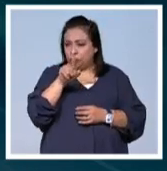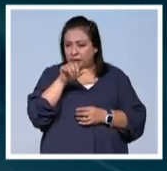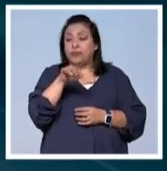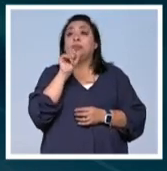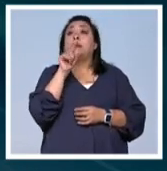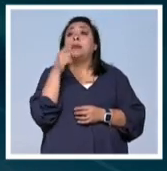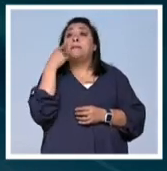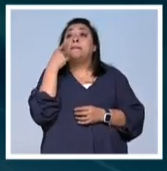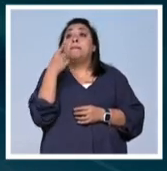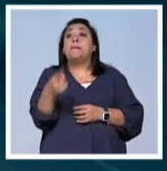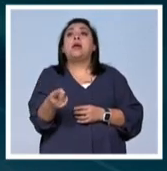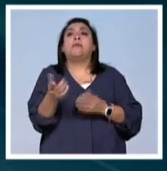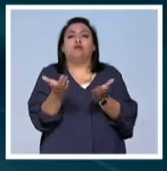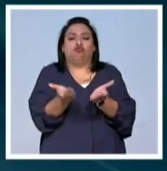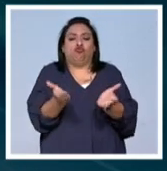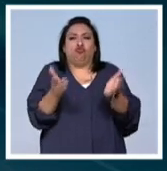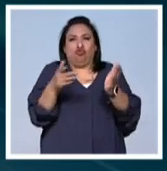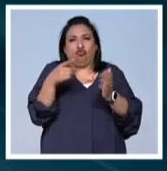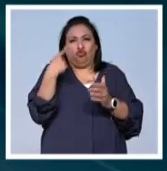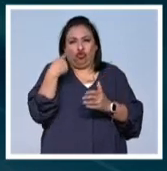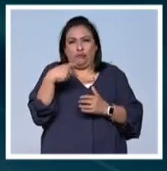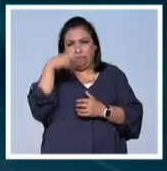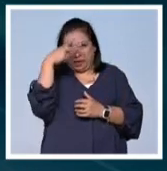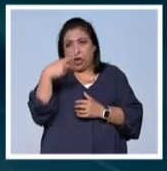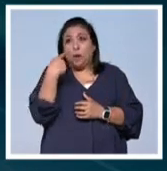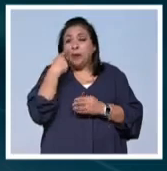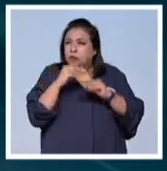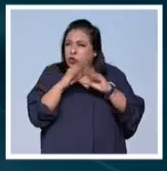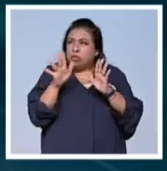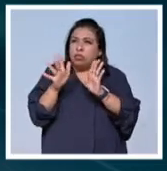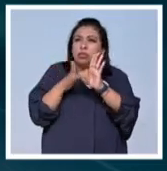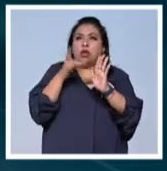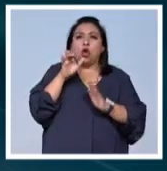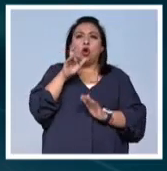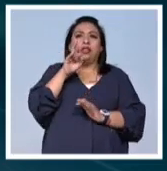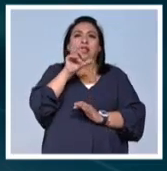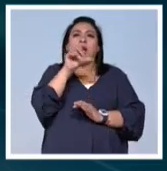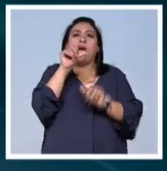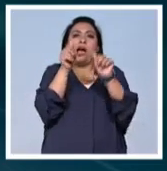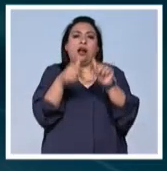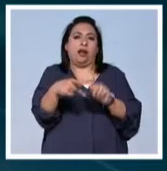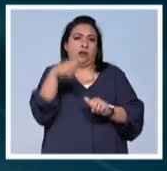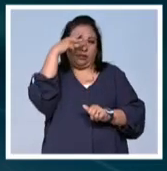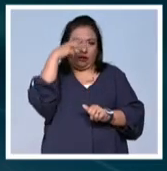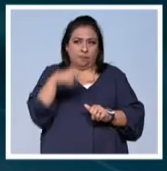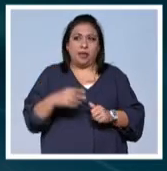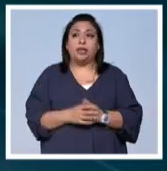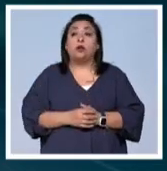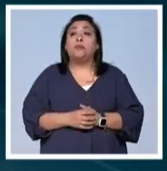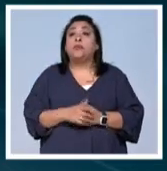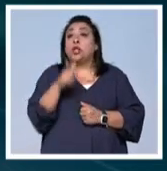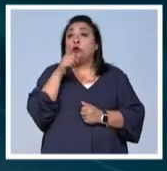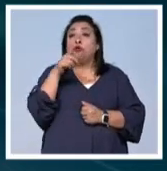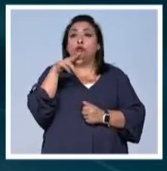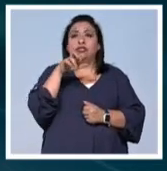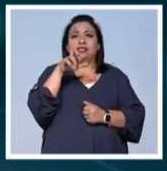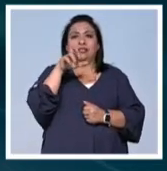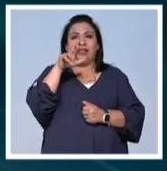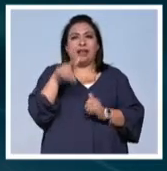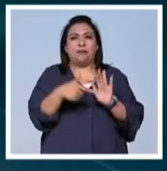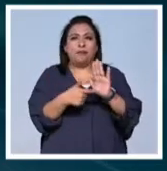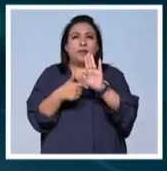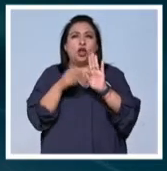una batea lacada Mexicana donde se ve claramente la influencia Oriental en el arte mexicano la luz del reflejos